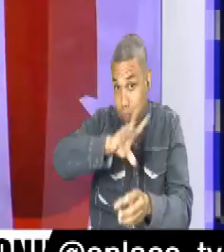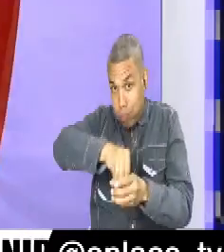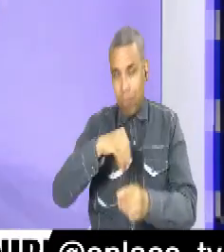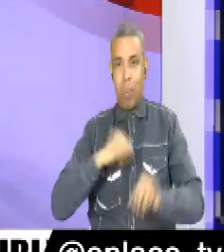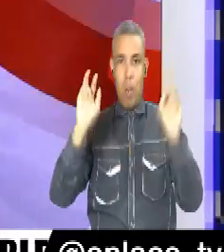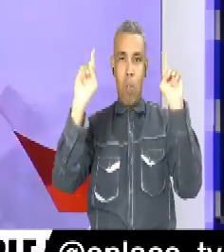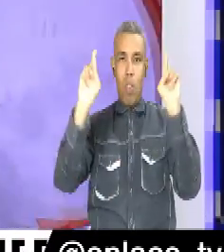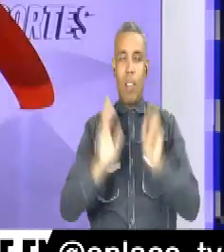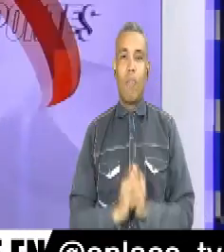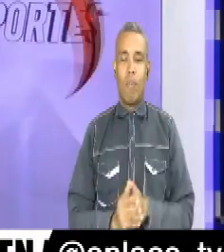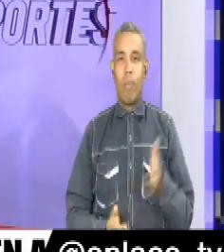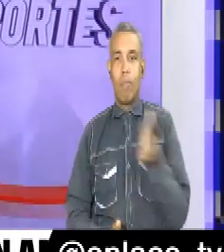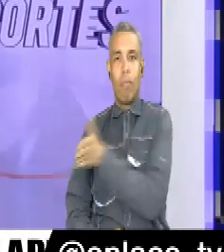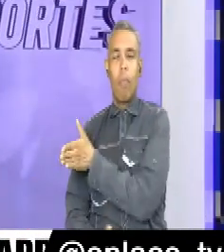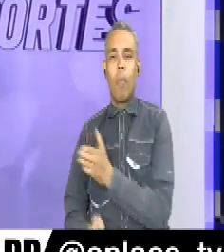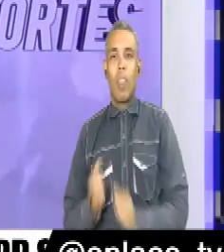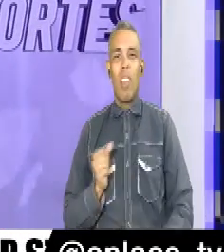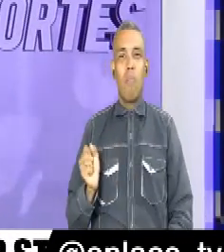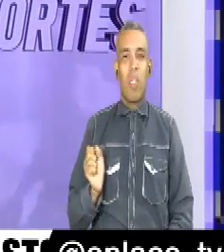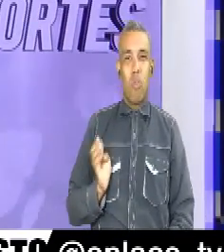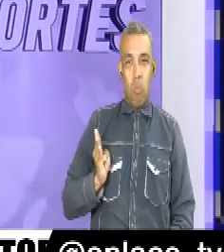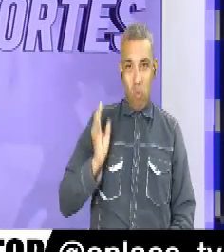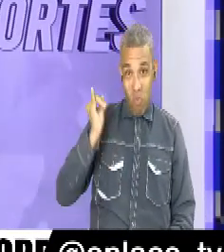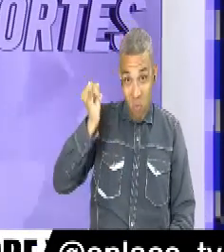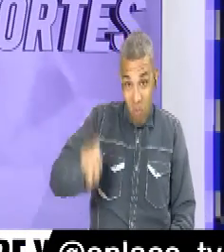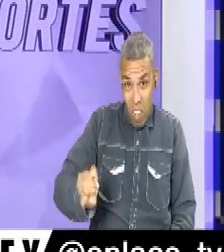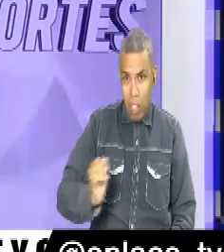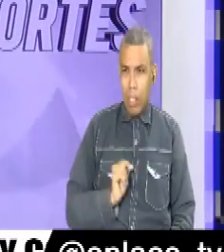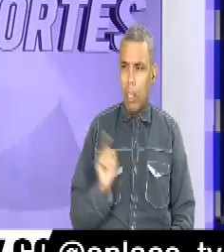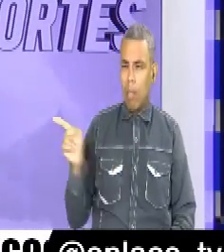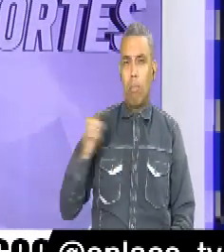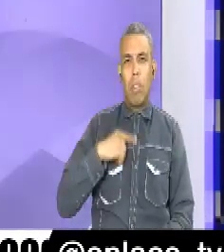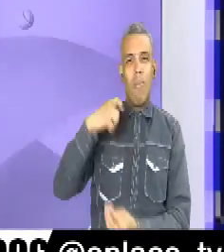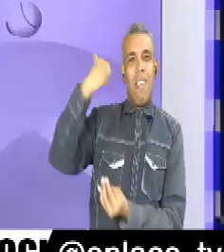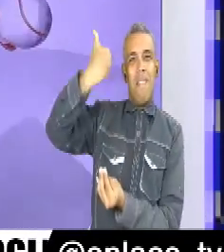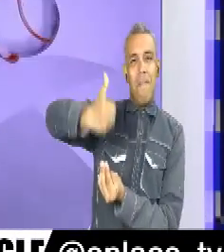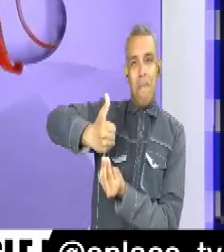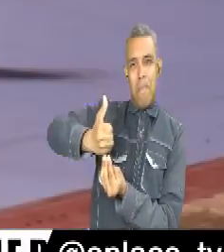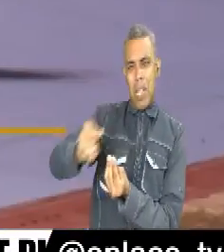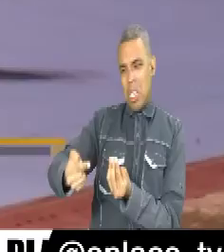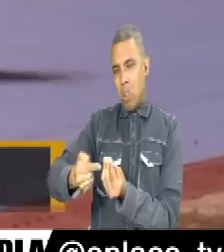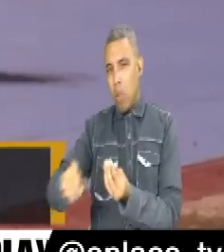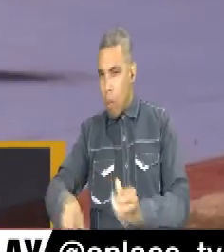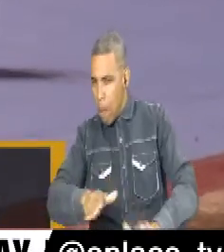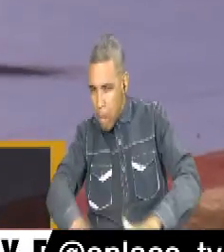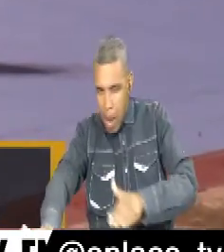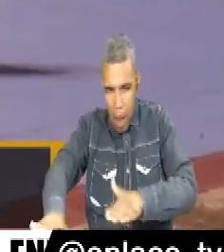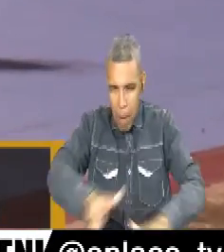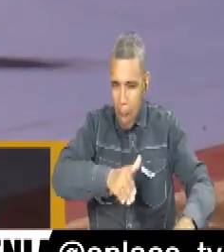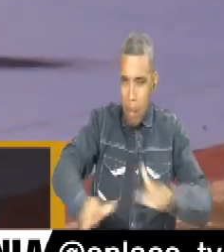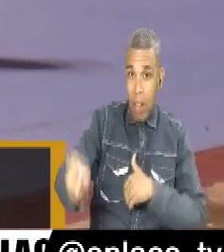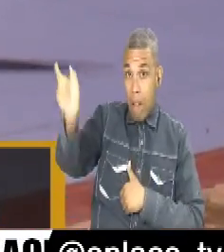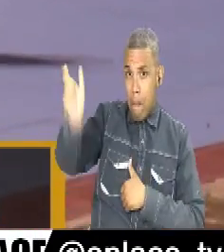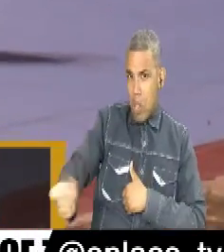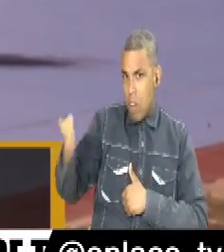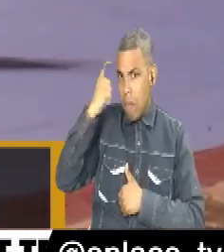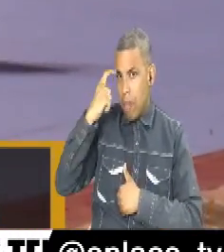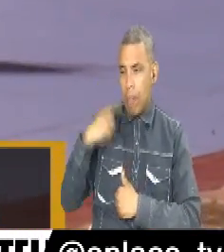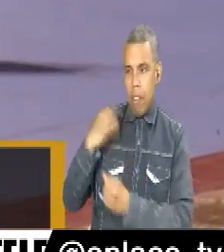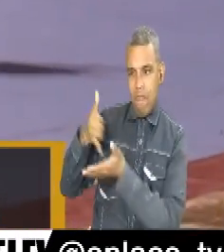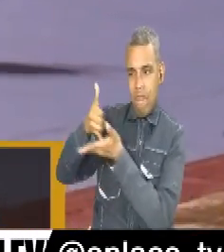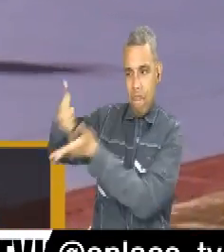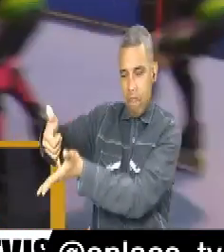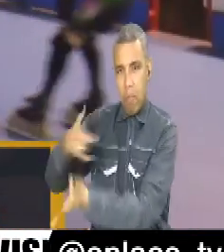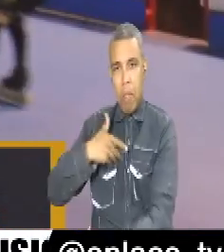Club Infantas condecoró a su mejor entrenador de patinaje. El Club Infantas de Barranca Bermeja ha distinguido a su